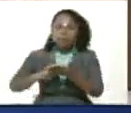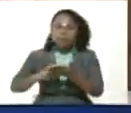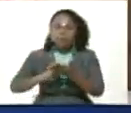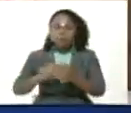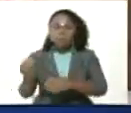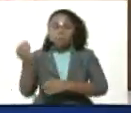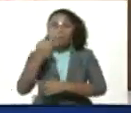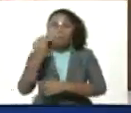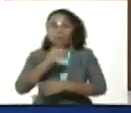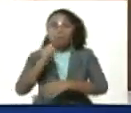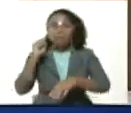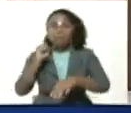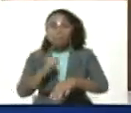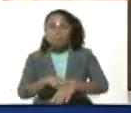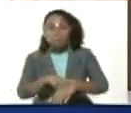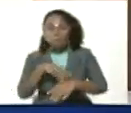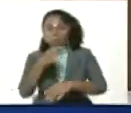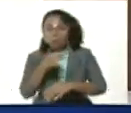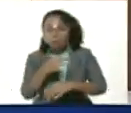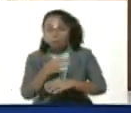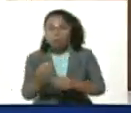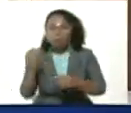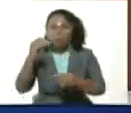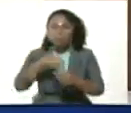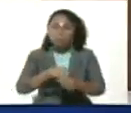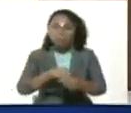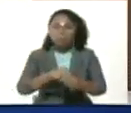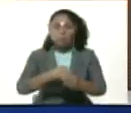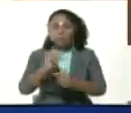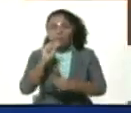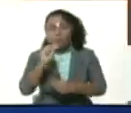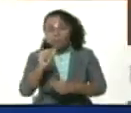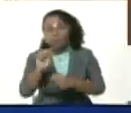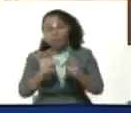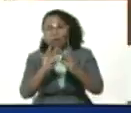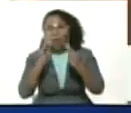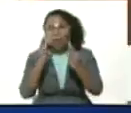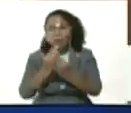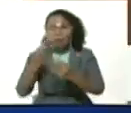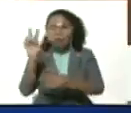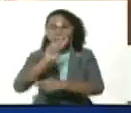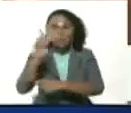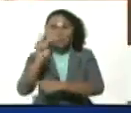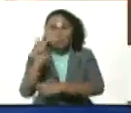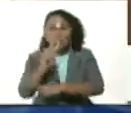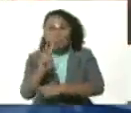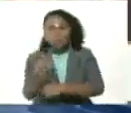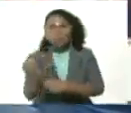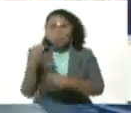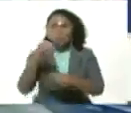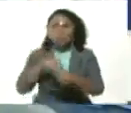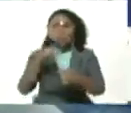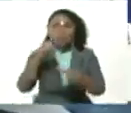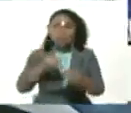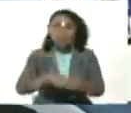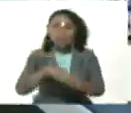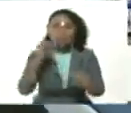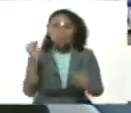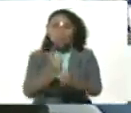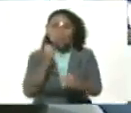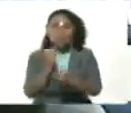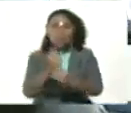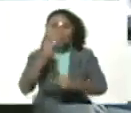más temprano que tarde el ingreso mínimo de la familia venezolana, el ingreso de los trabajadores y